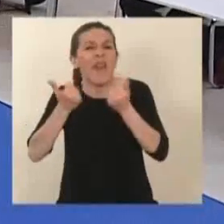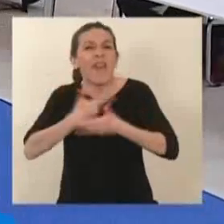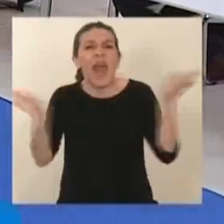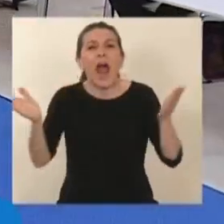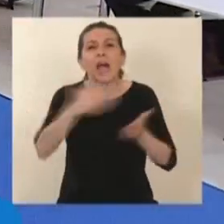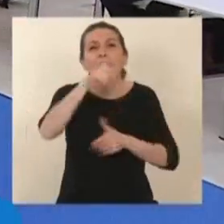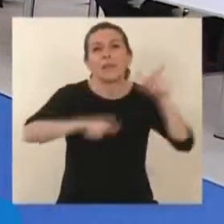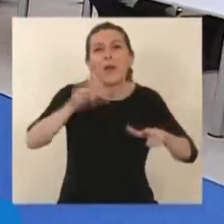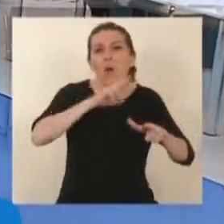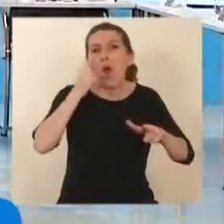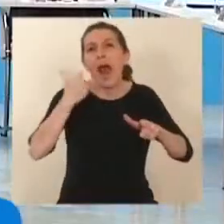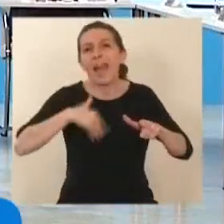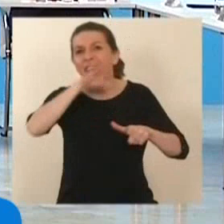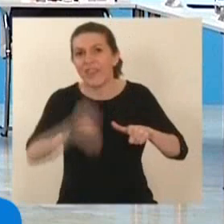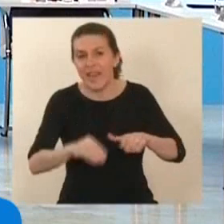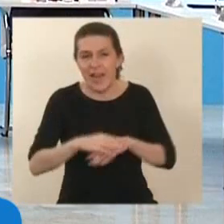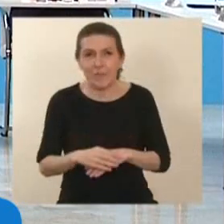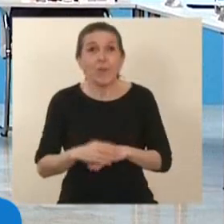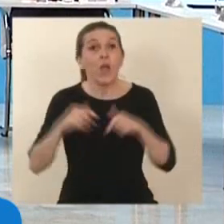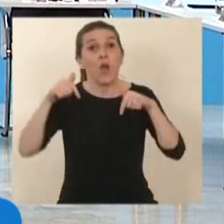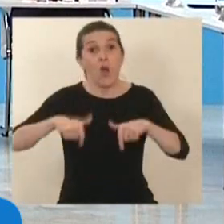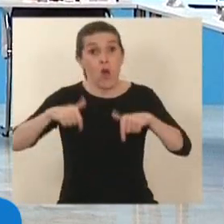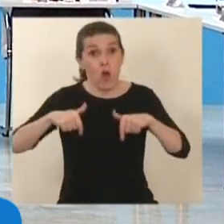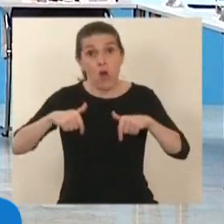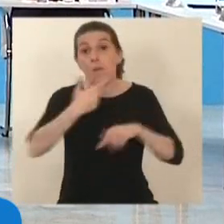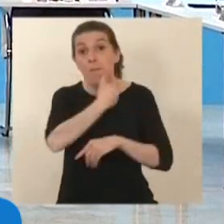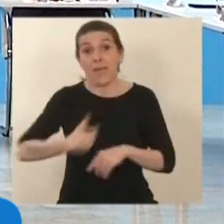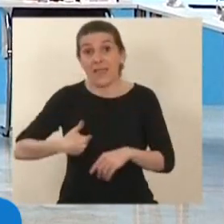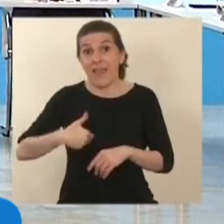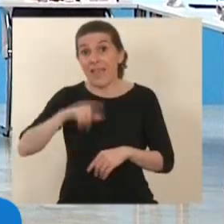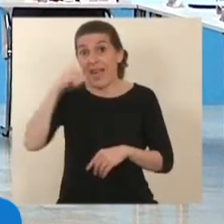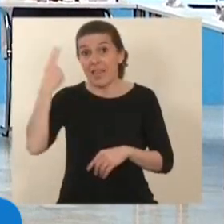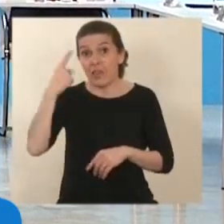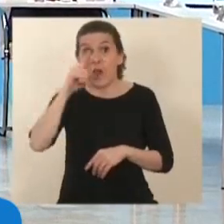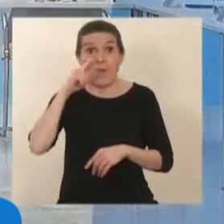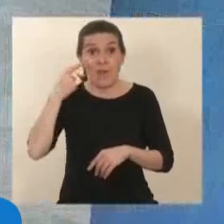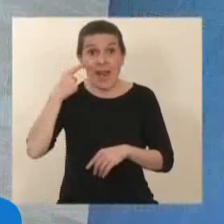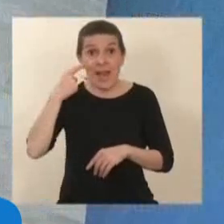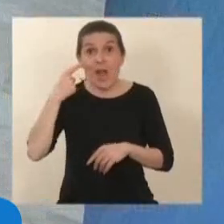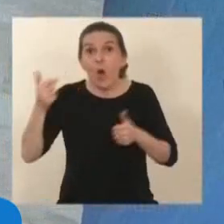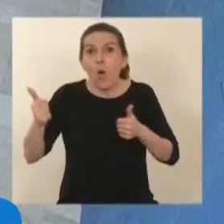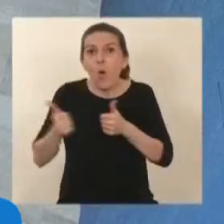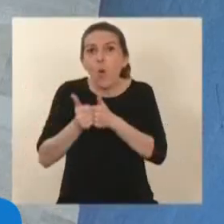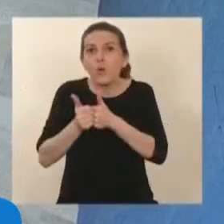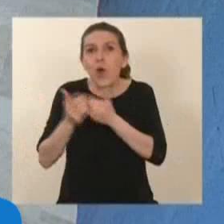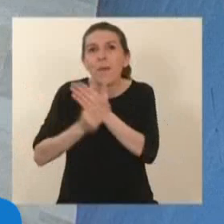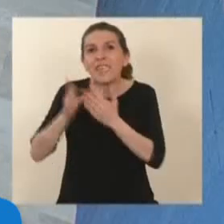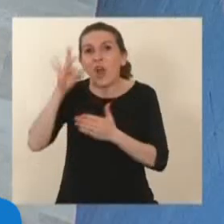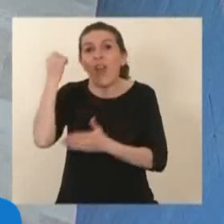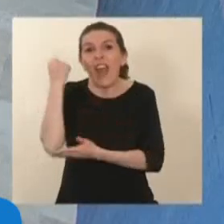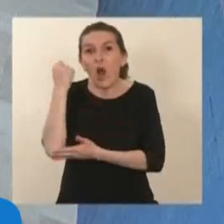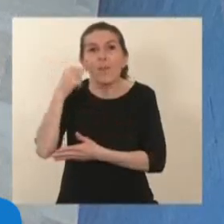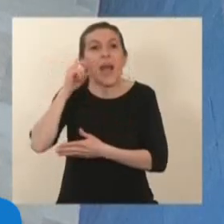Fernández presentará el resultado del canje de deuda. Ya se encuentran allí junto a la vicepresidenta de la Nación, el